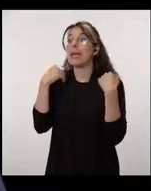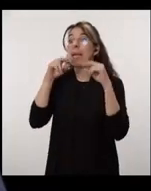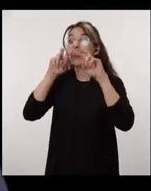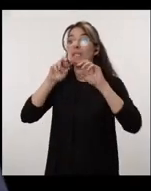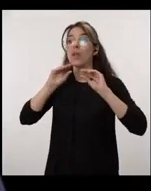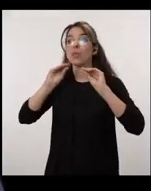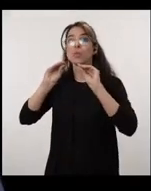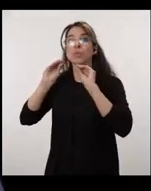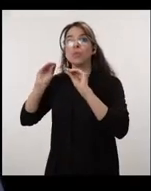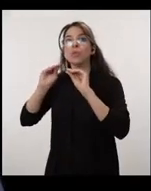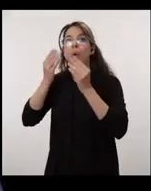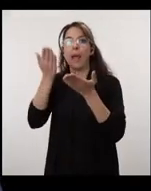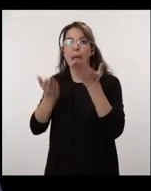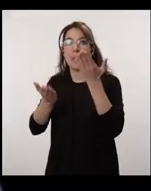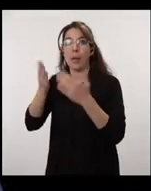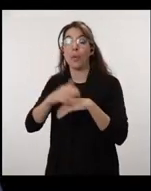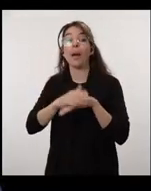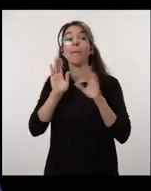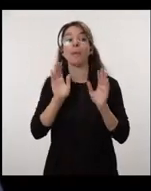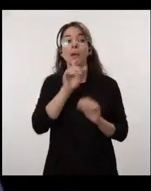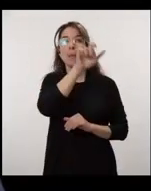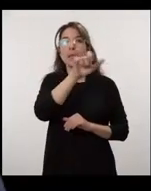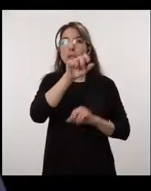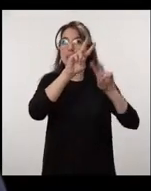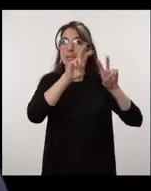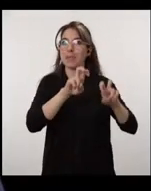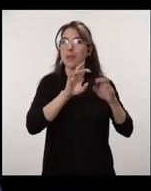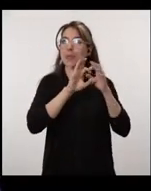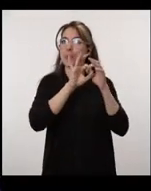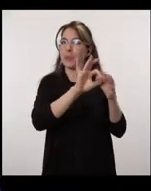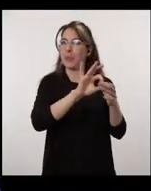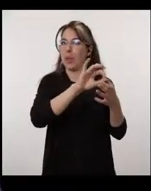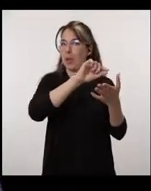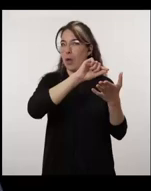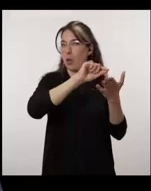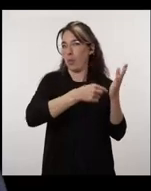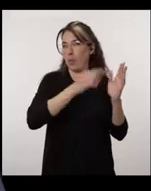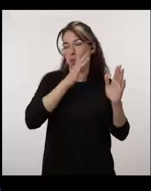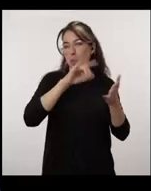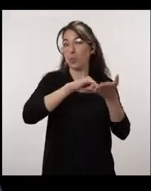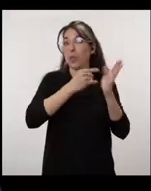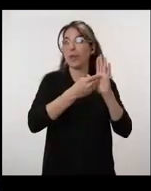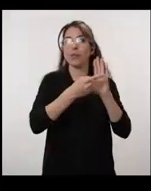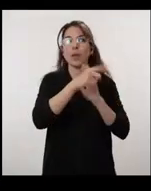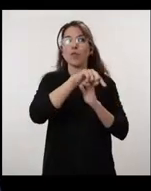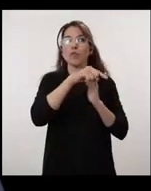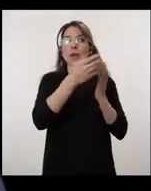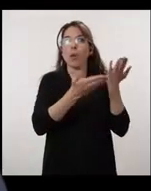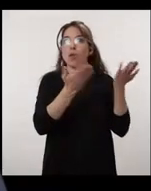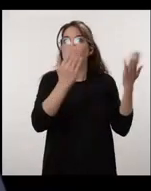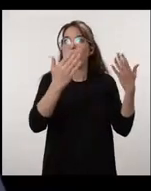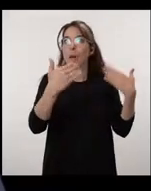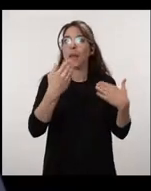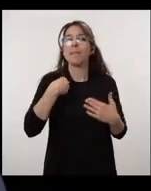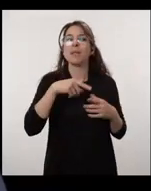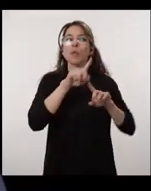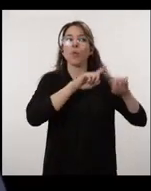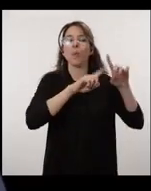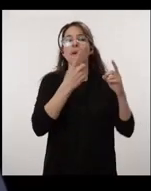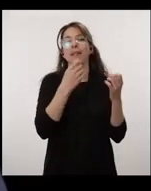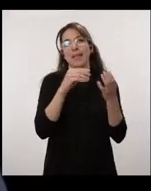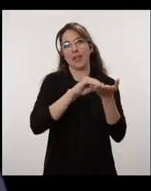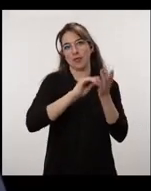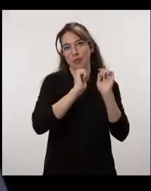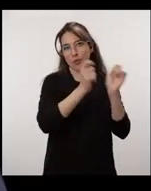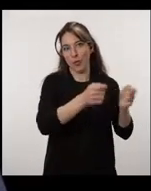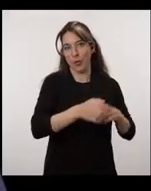investigadores contratados con cargo a proyectos pues no la tenían y ese gap pues había que subsanarlo en este aspecto lo